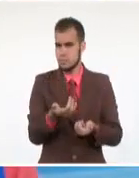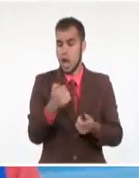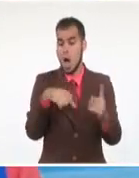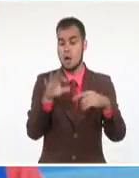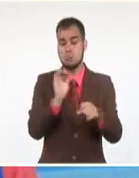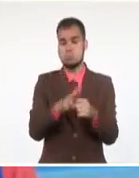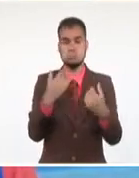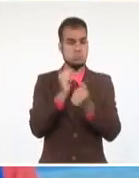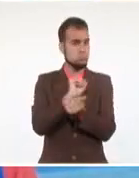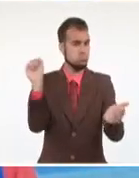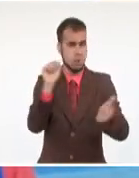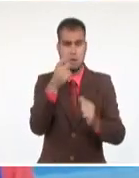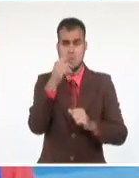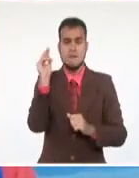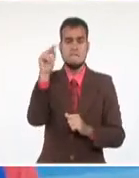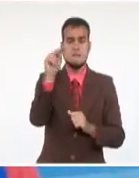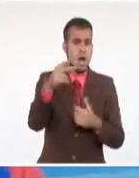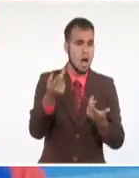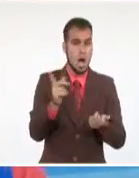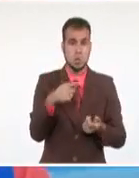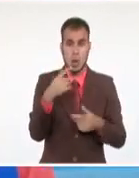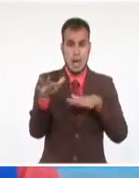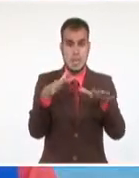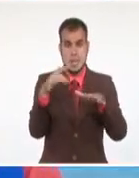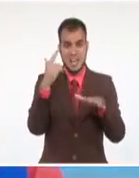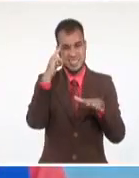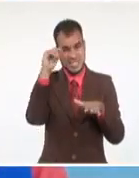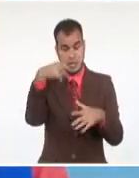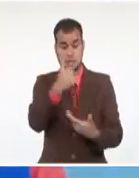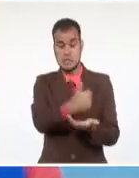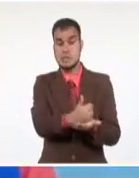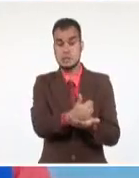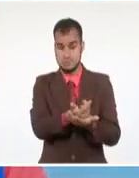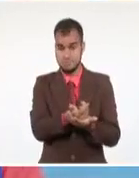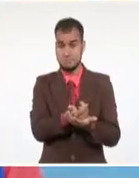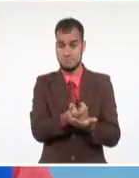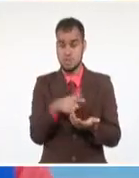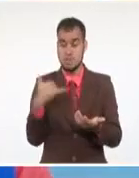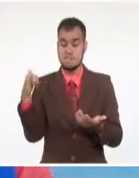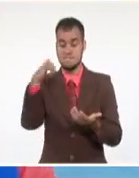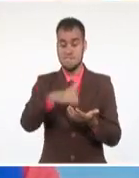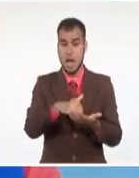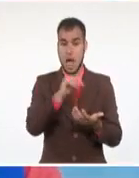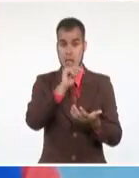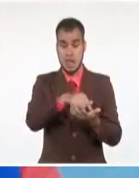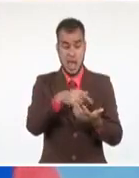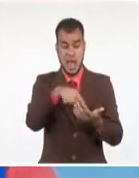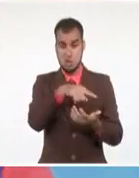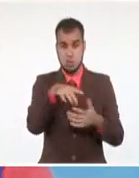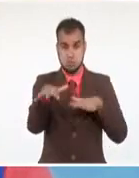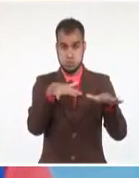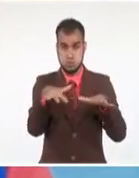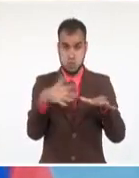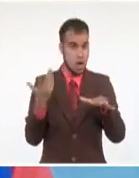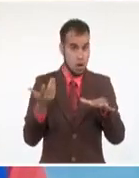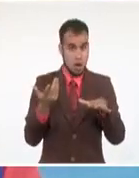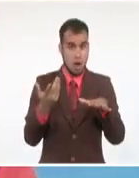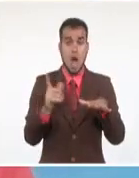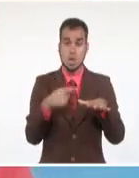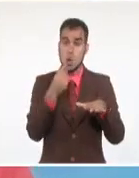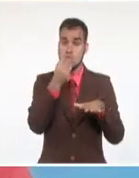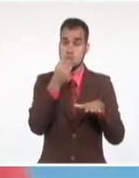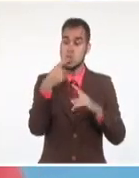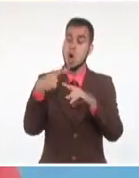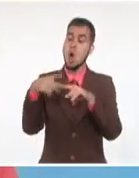juego, queremos, teniendo en cuenta que vamos a jugar con el equipo sede y todos los pitchers en ese momento están listos, puede que en algún momento nosotros tengamos que utilizar